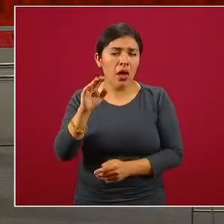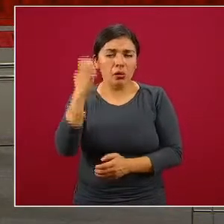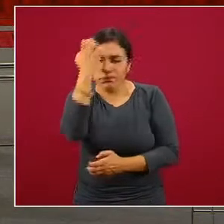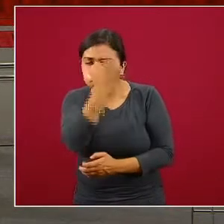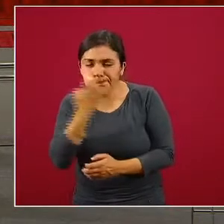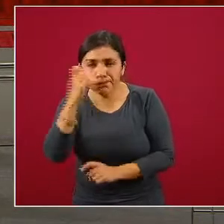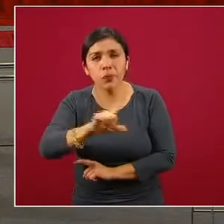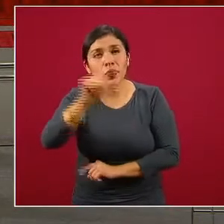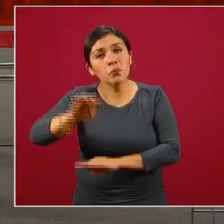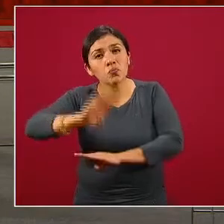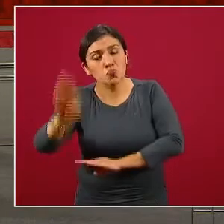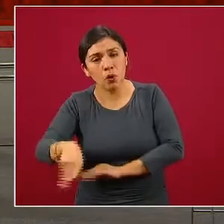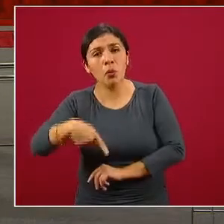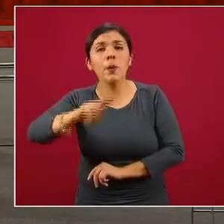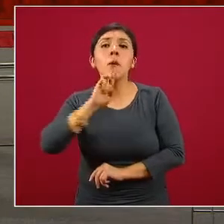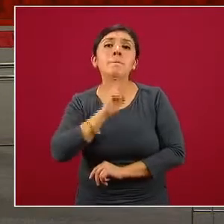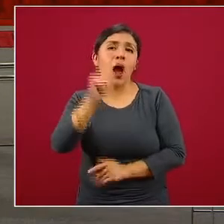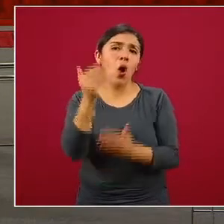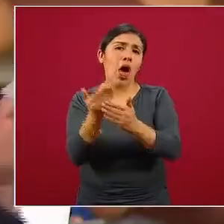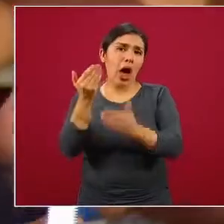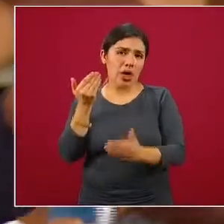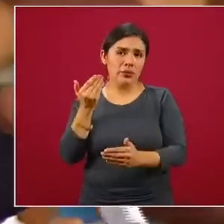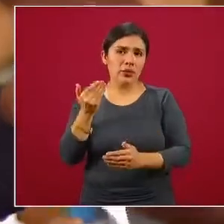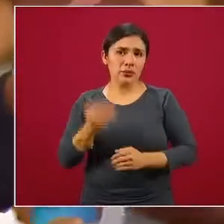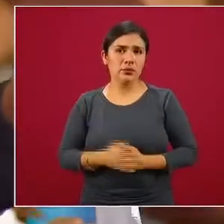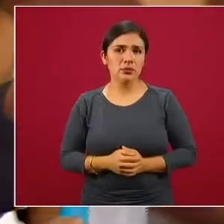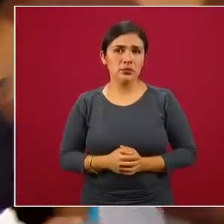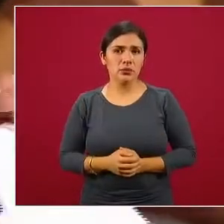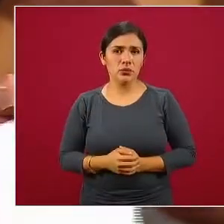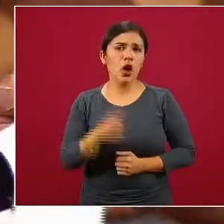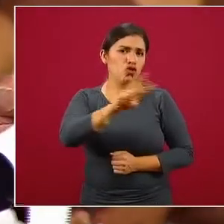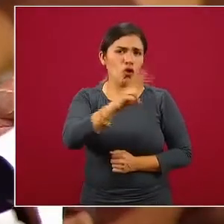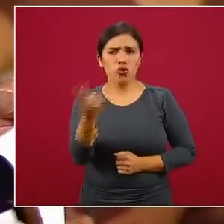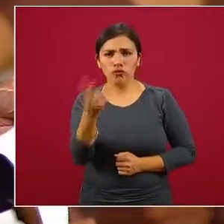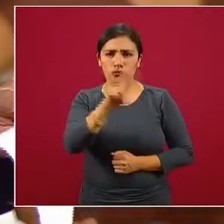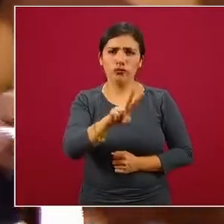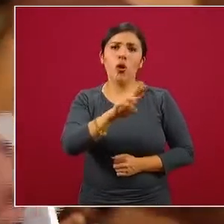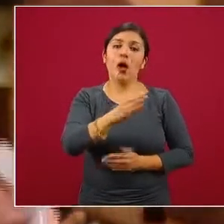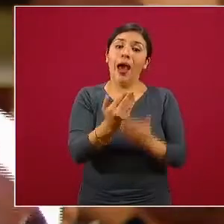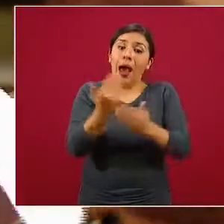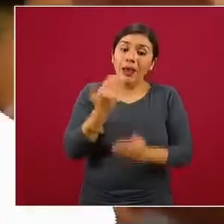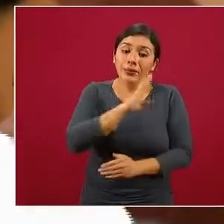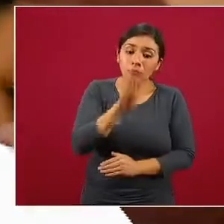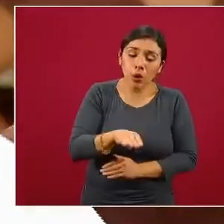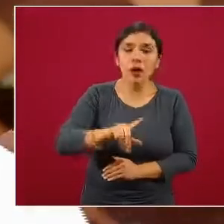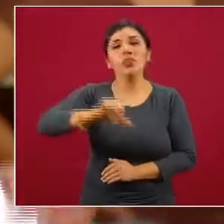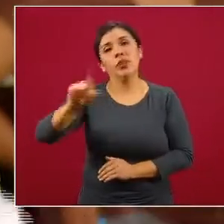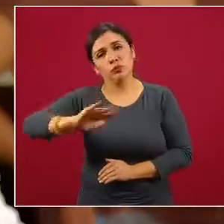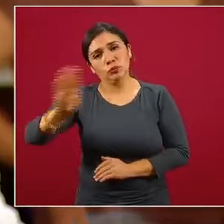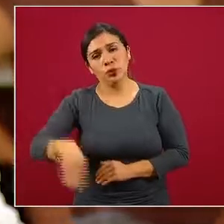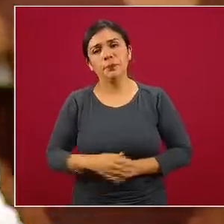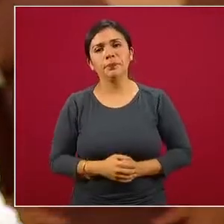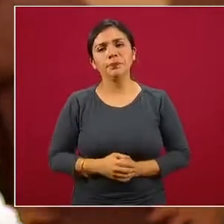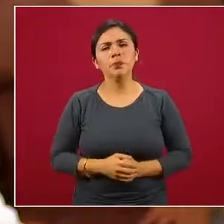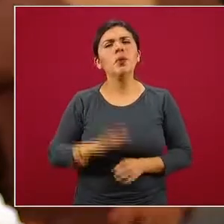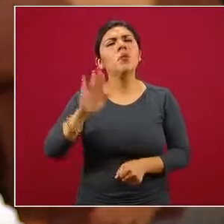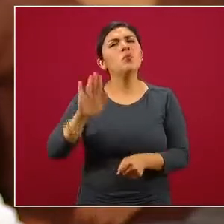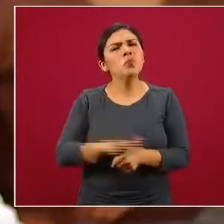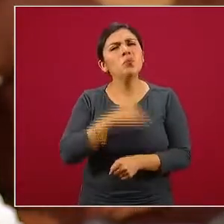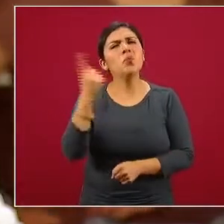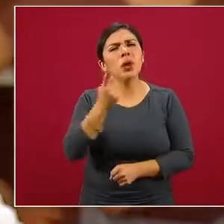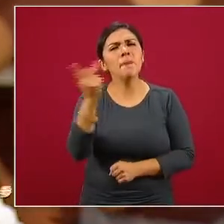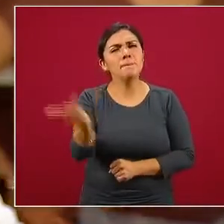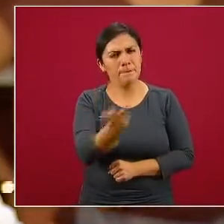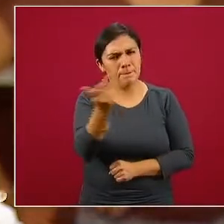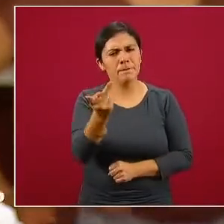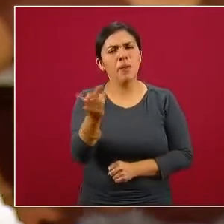post-mortem, lo idóneo es tomarlo pre-mortem, y la gran mayoría. Entonces son los dos, pre-mortem y post-mortem. Sí, señor. Okay. Otra pregunta: ¿por qué está tan bajo en tema